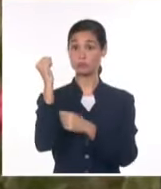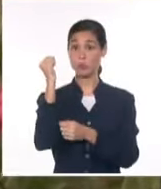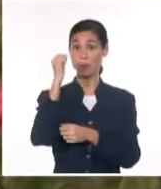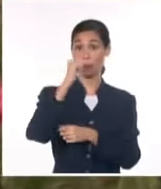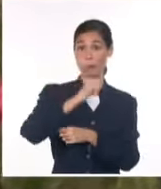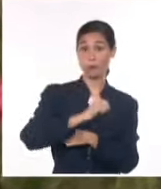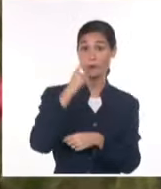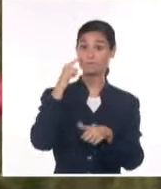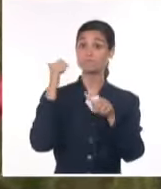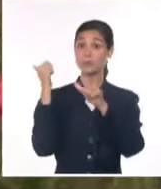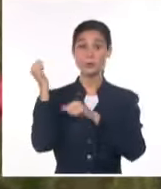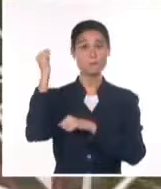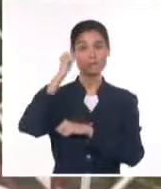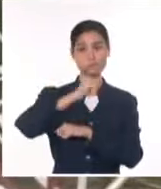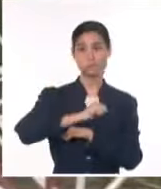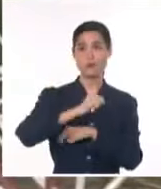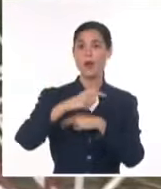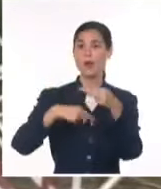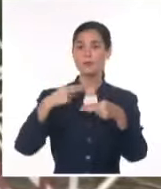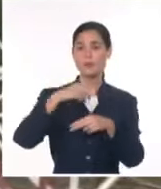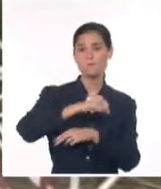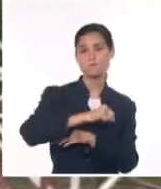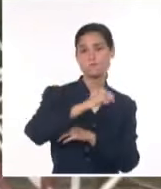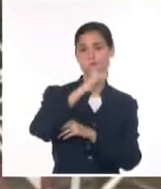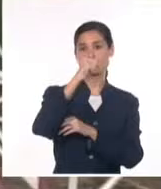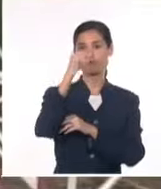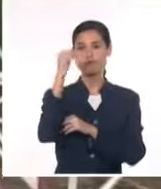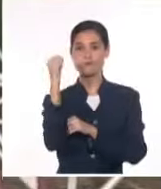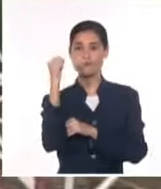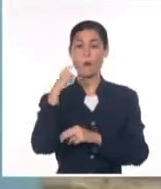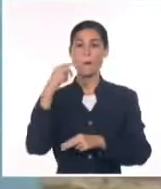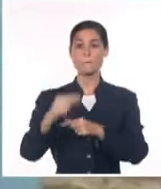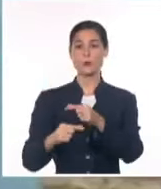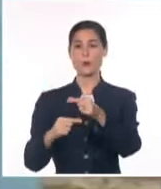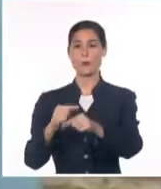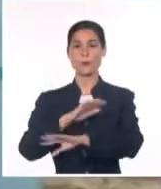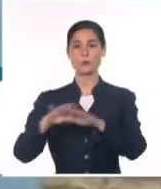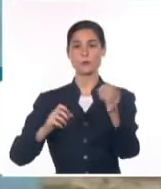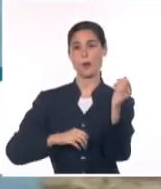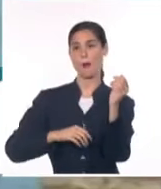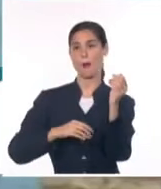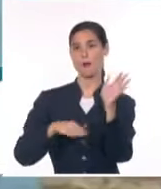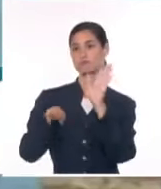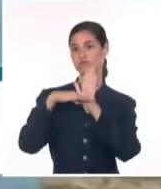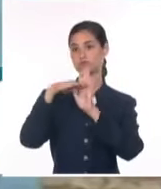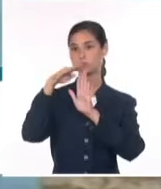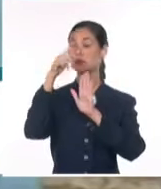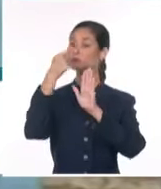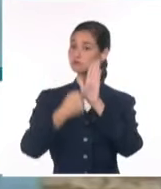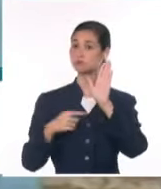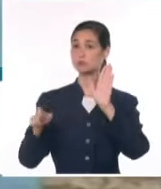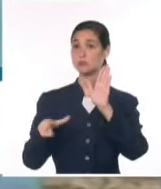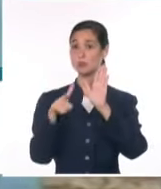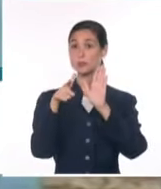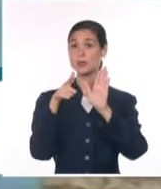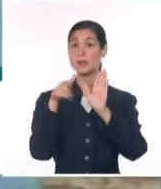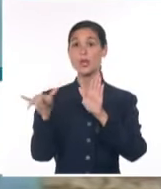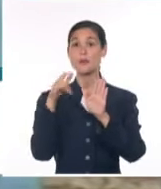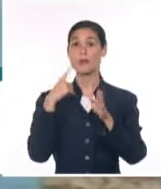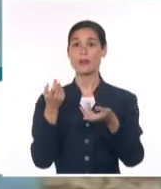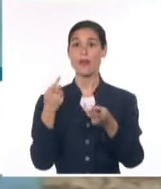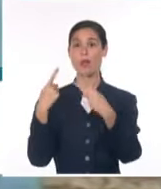los tramos afectados y ir cogiendo los tramos que no se afectaron. Empezar allá a montar la